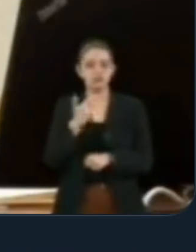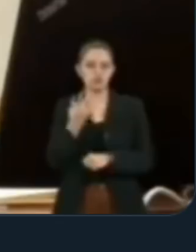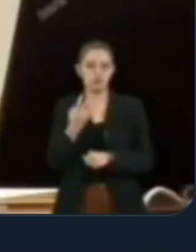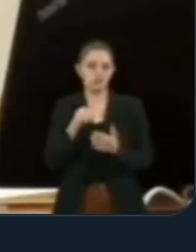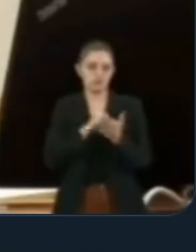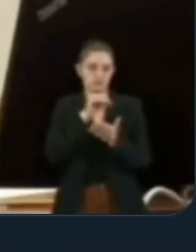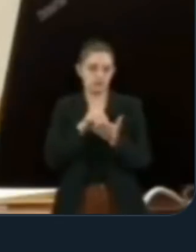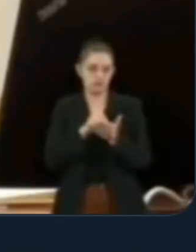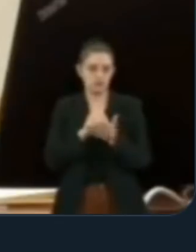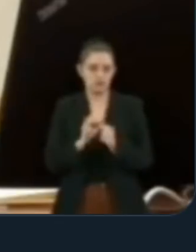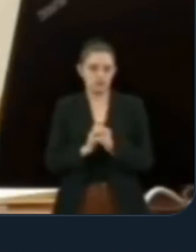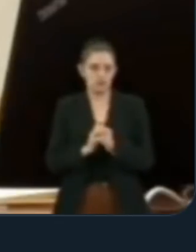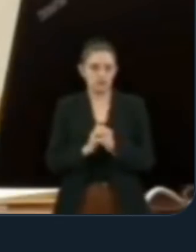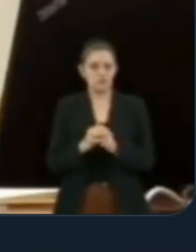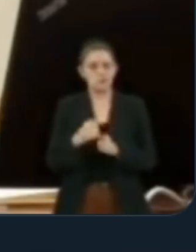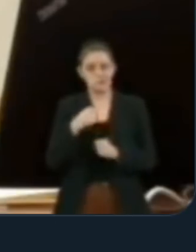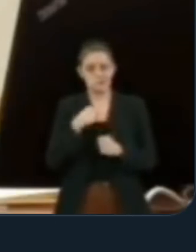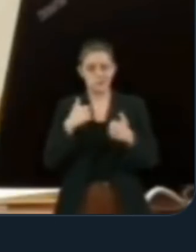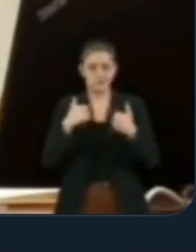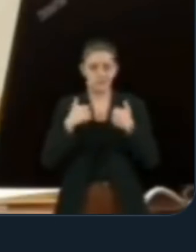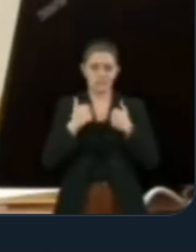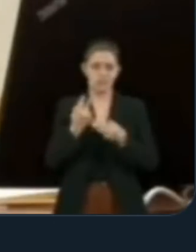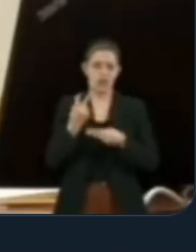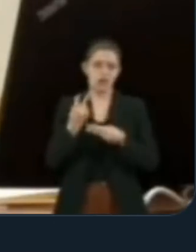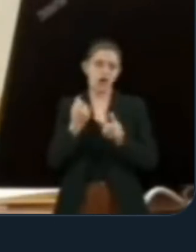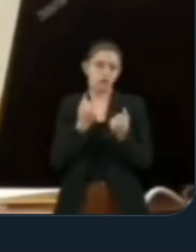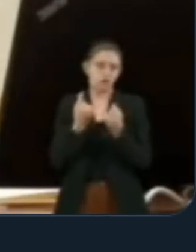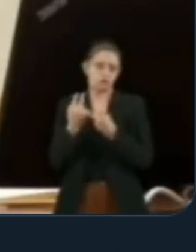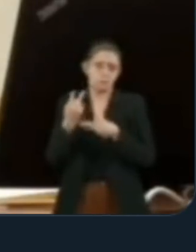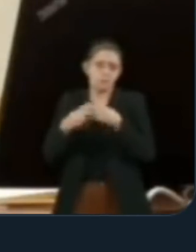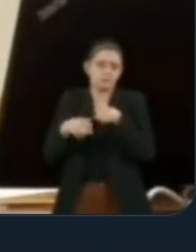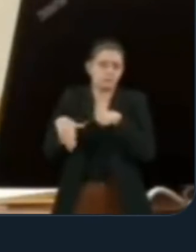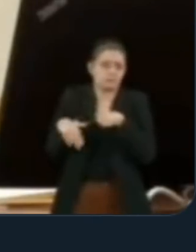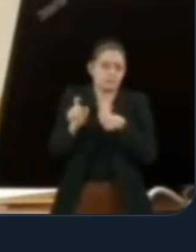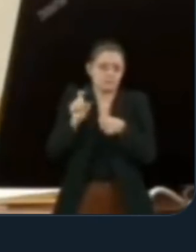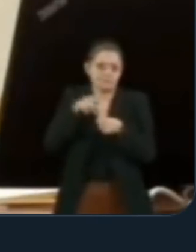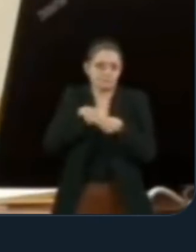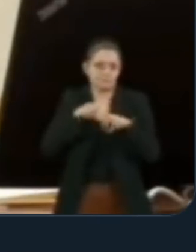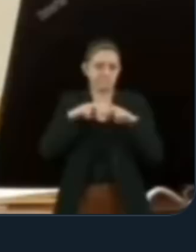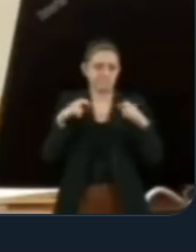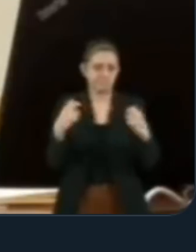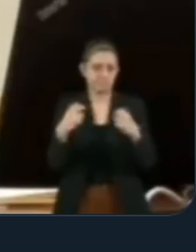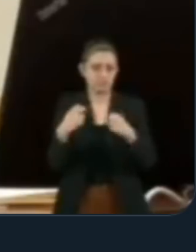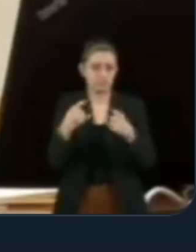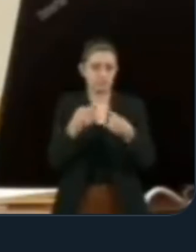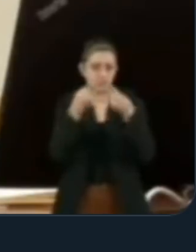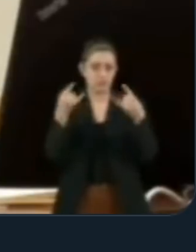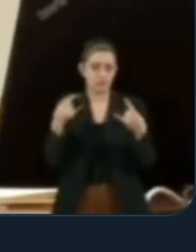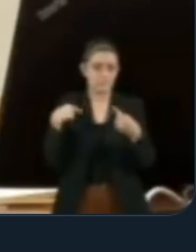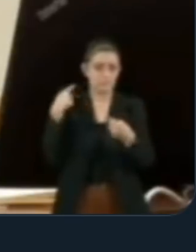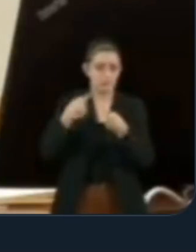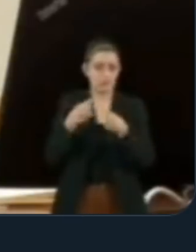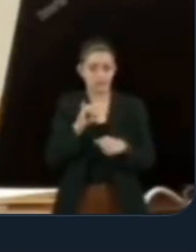Entiendo que hay quien acaba de llegar a esta herradura y no conoce la historia de esta institución, o conociéndola busca